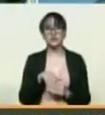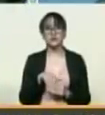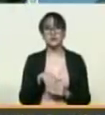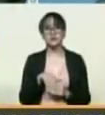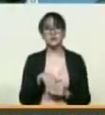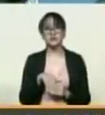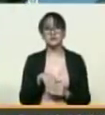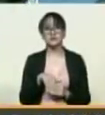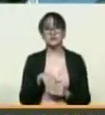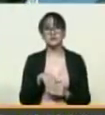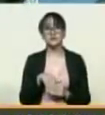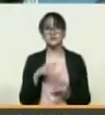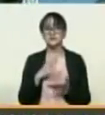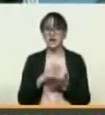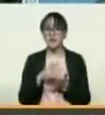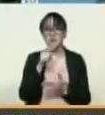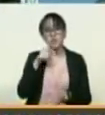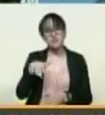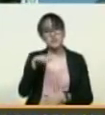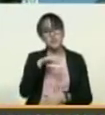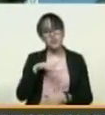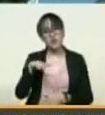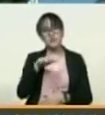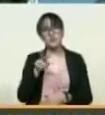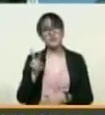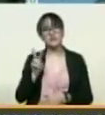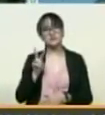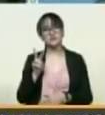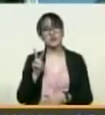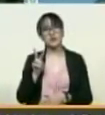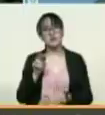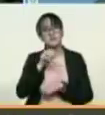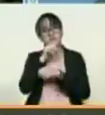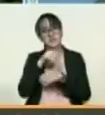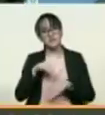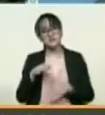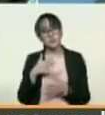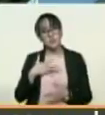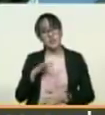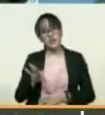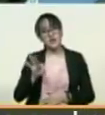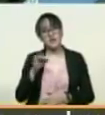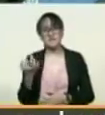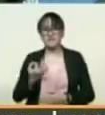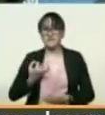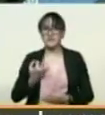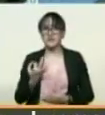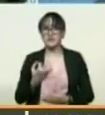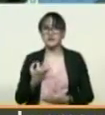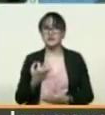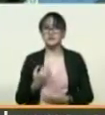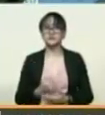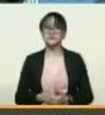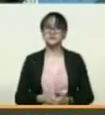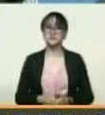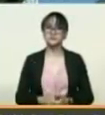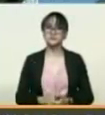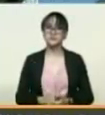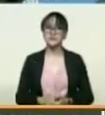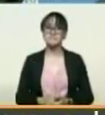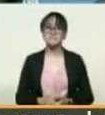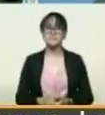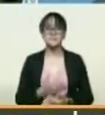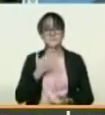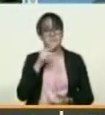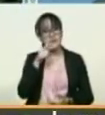Y siempre el pueblo venezolano tiene la bendición de poder elegir de verdad. ¿A qué me refiero yo con esto? Si el